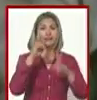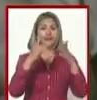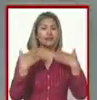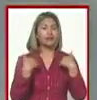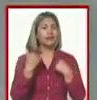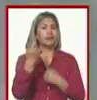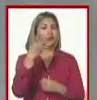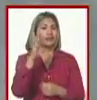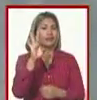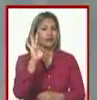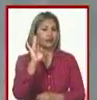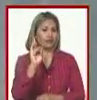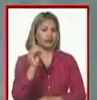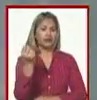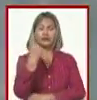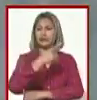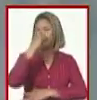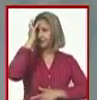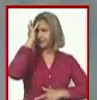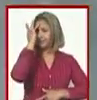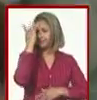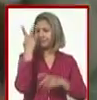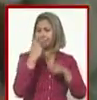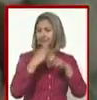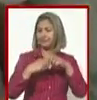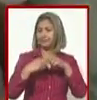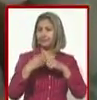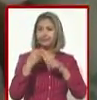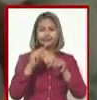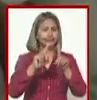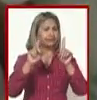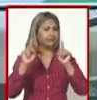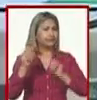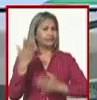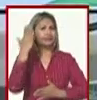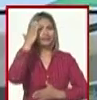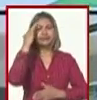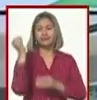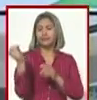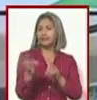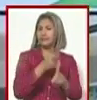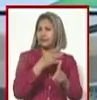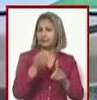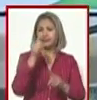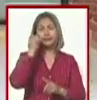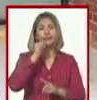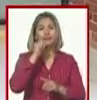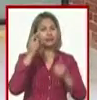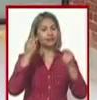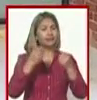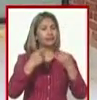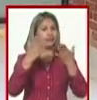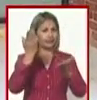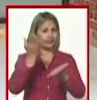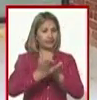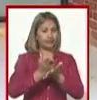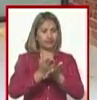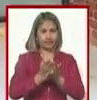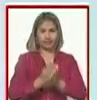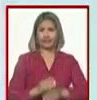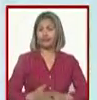presenta 17 días de impedimento salvo complicaciones. Lo que llama la atención es que pese a las agresiones, la mujer intentó desistir del